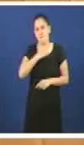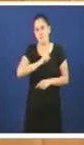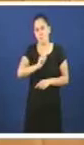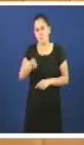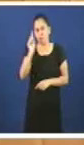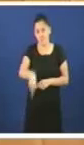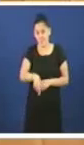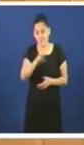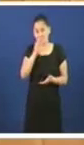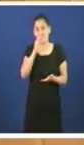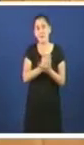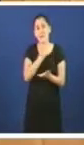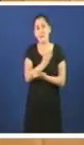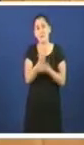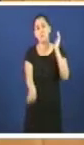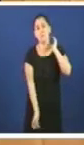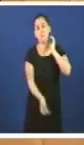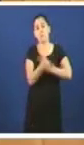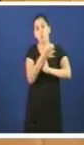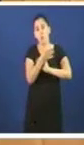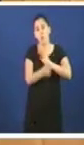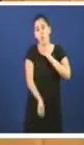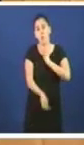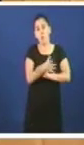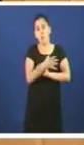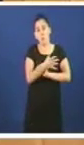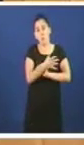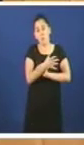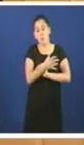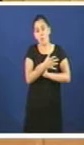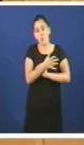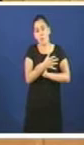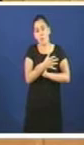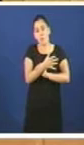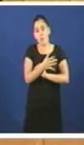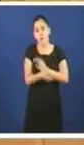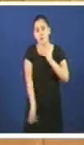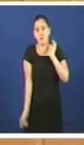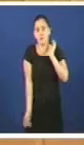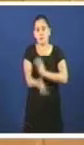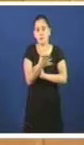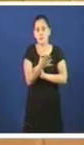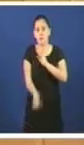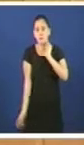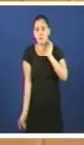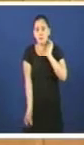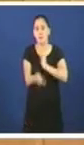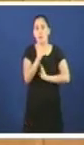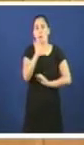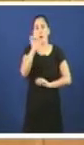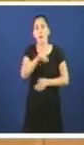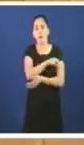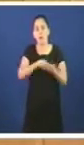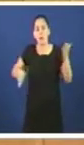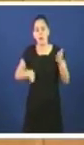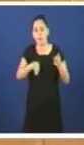fue impreso he publicado una argentina porque aquí en galicia era ilegal estaba perseguido tú y yo llegar a nuestro